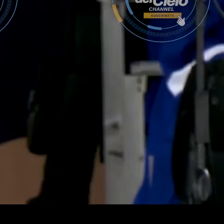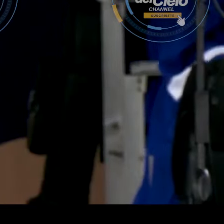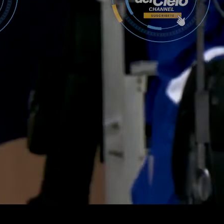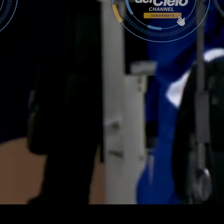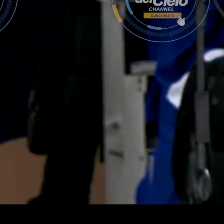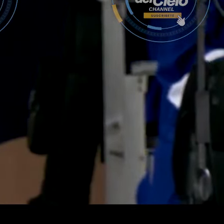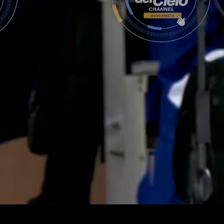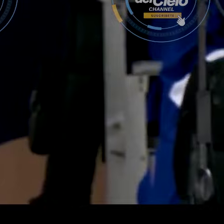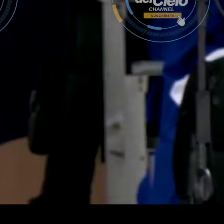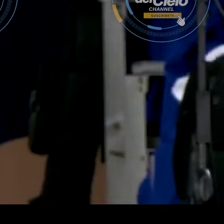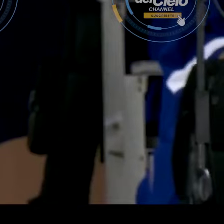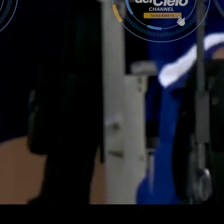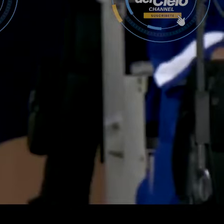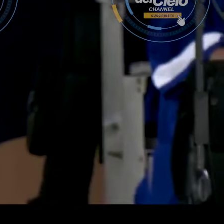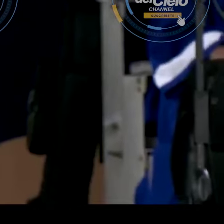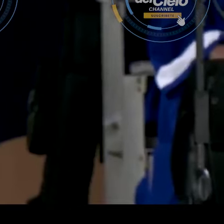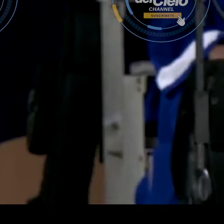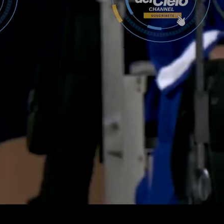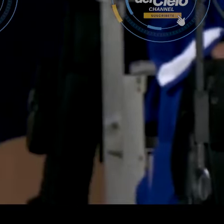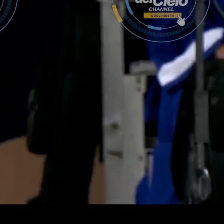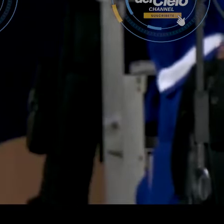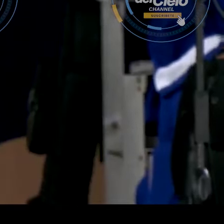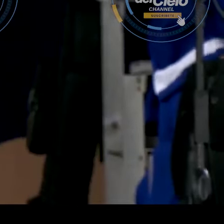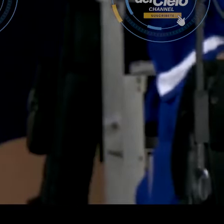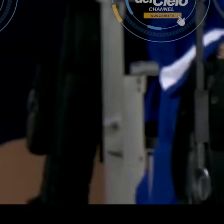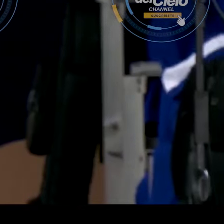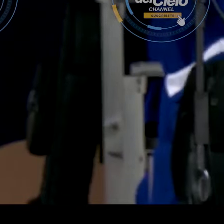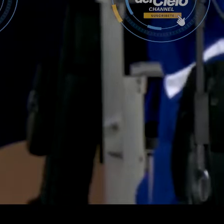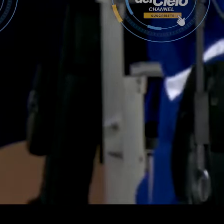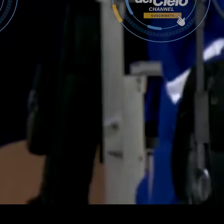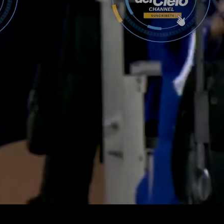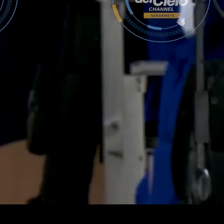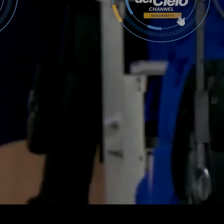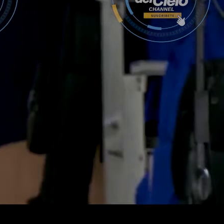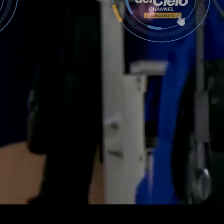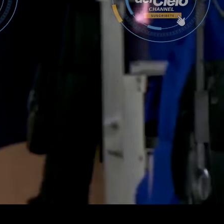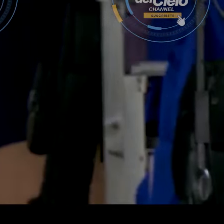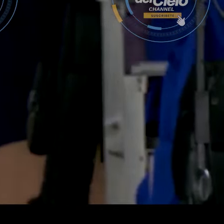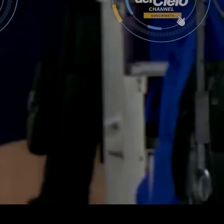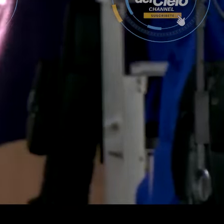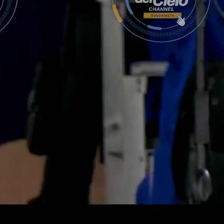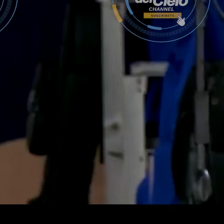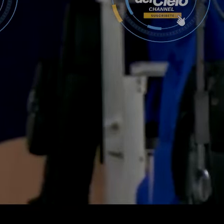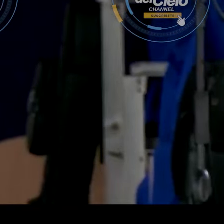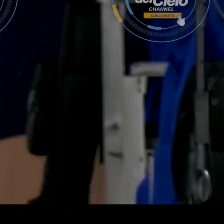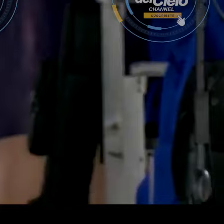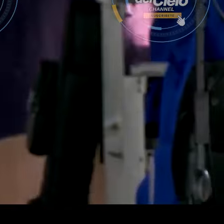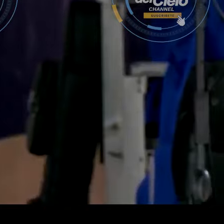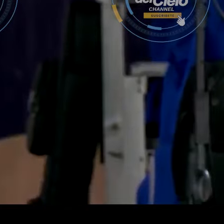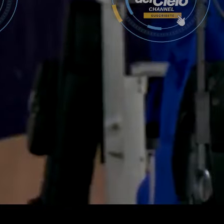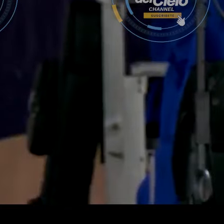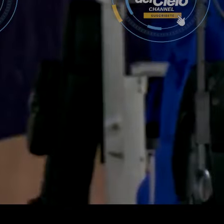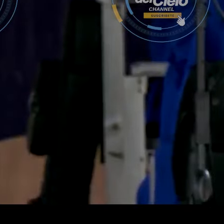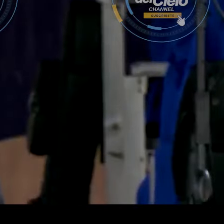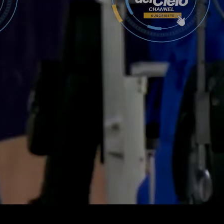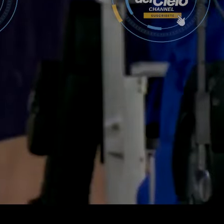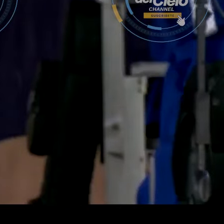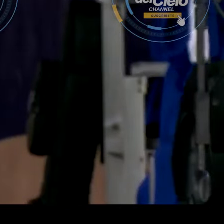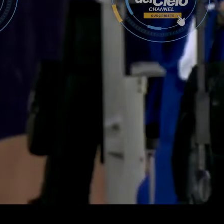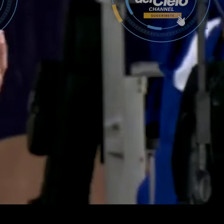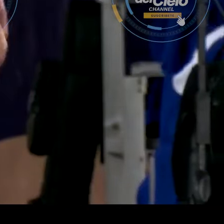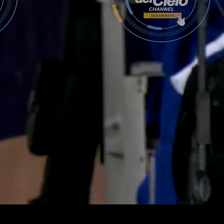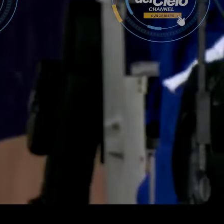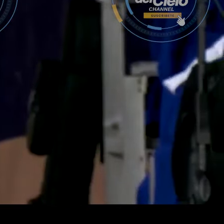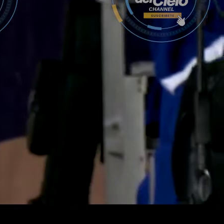Pero el ángel les dijo: no temáis, porque os doy nuevas de gran gozo.